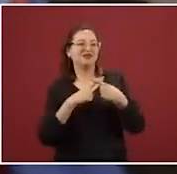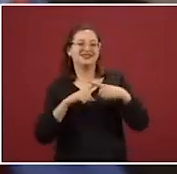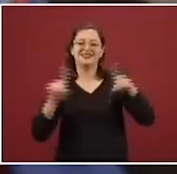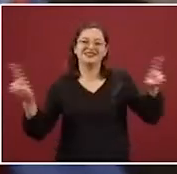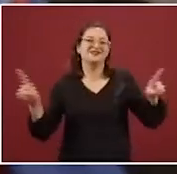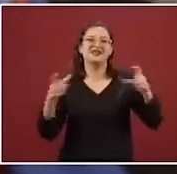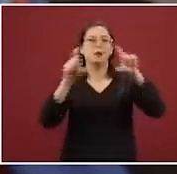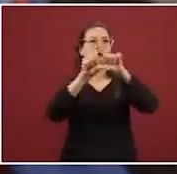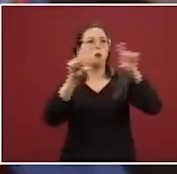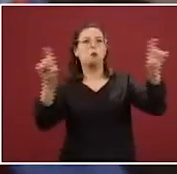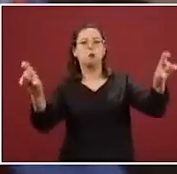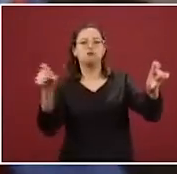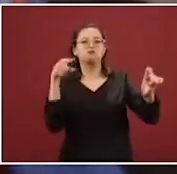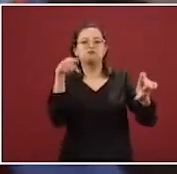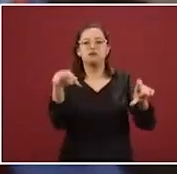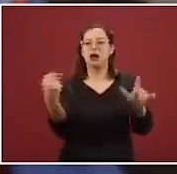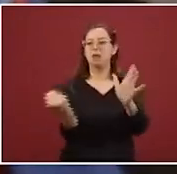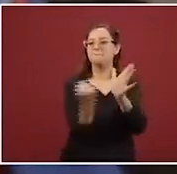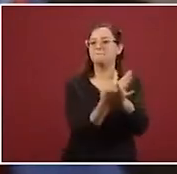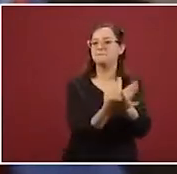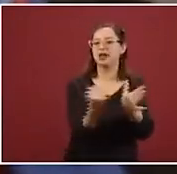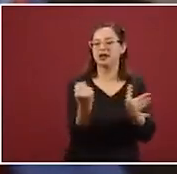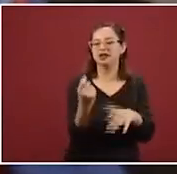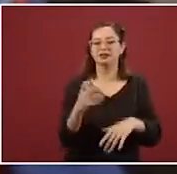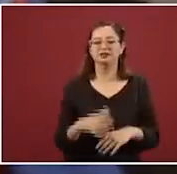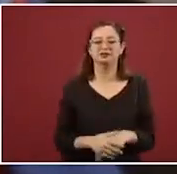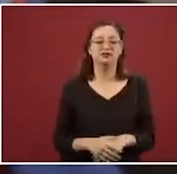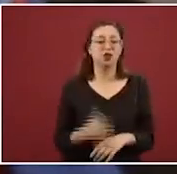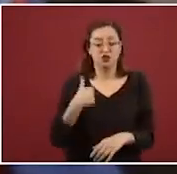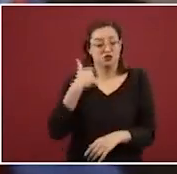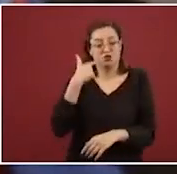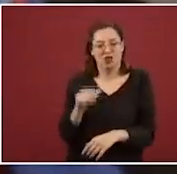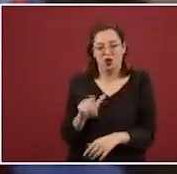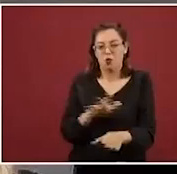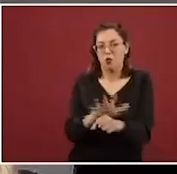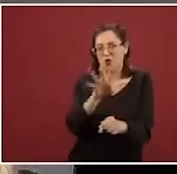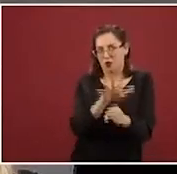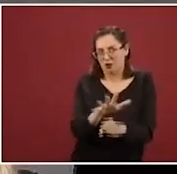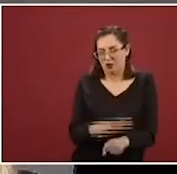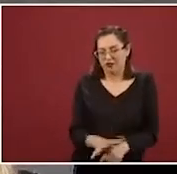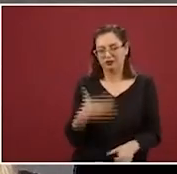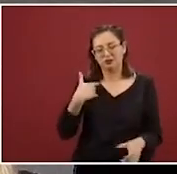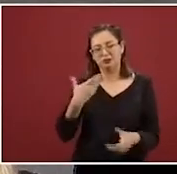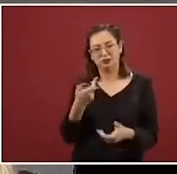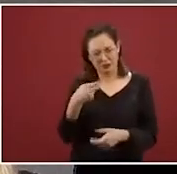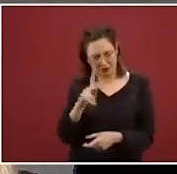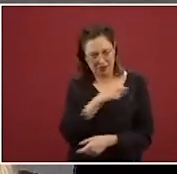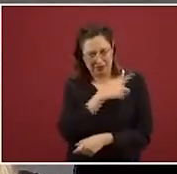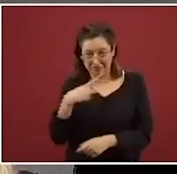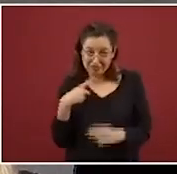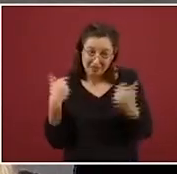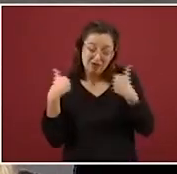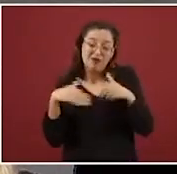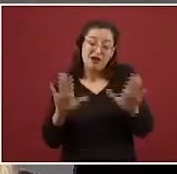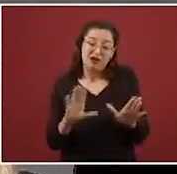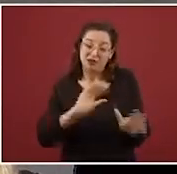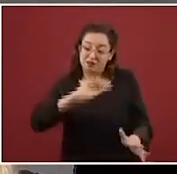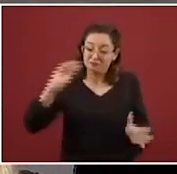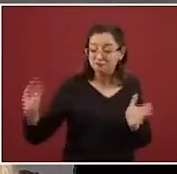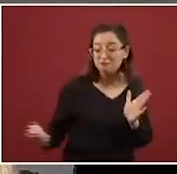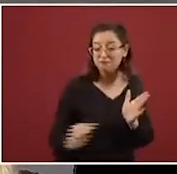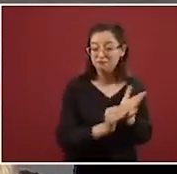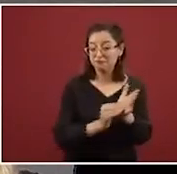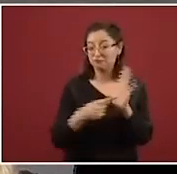mampara, es la marca comercial, bueno, yo no quiero decir las marcas aquí, o sea, pero ¿no sería mejor hacer ese ejercicio en